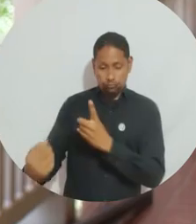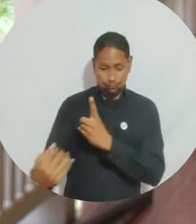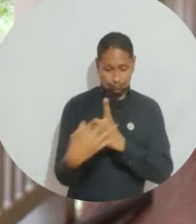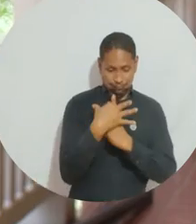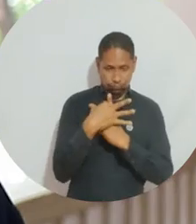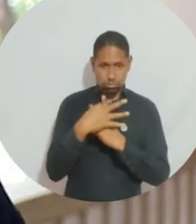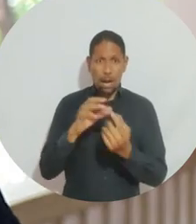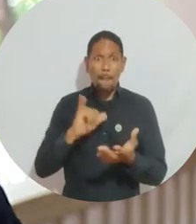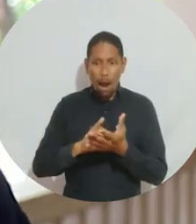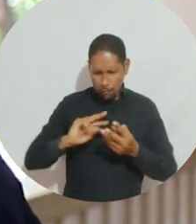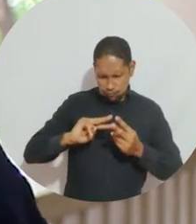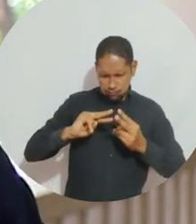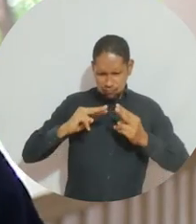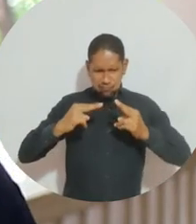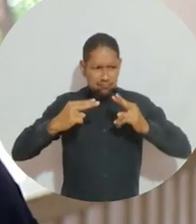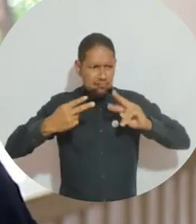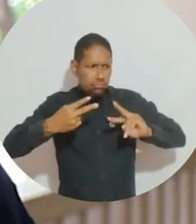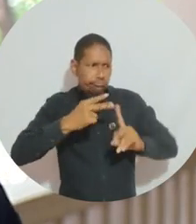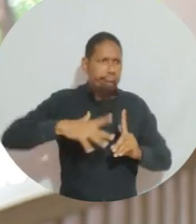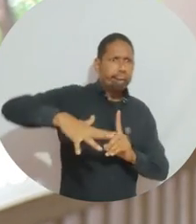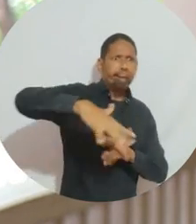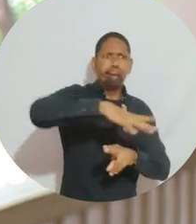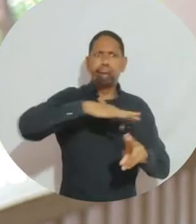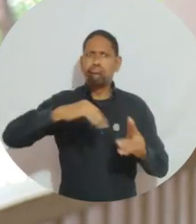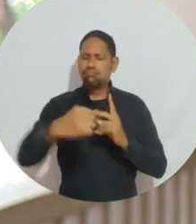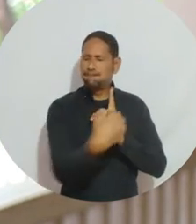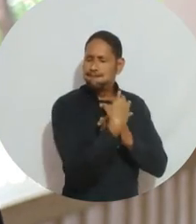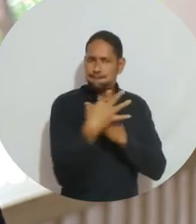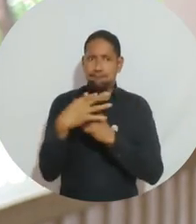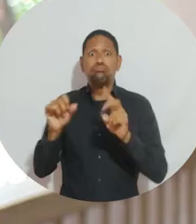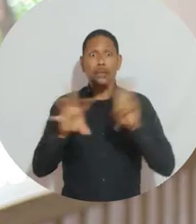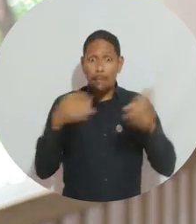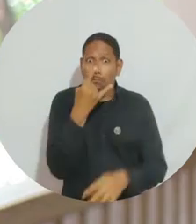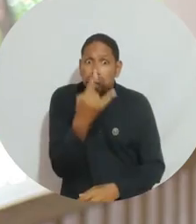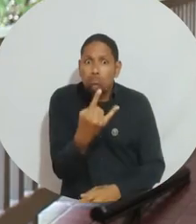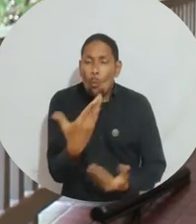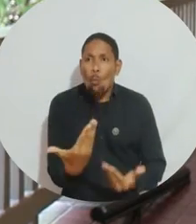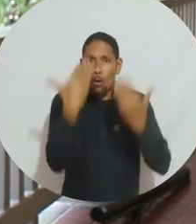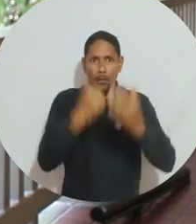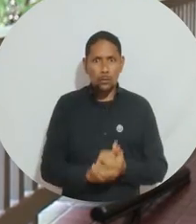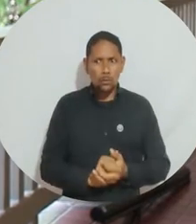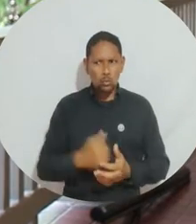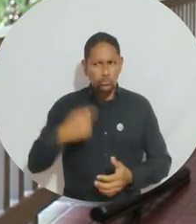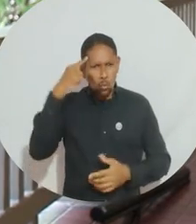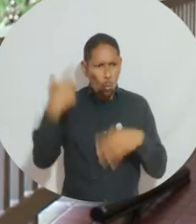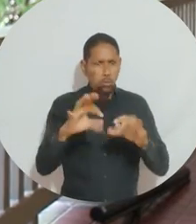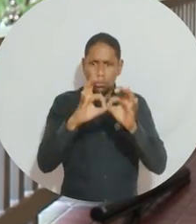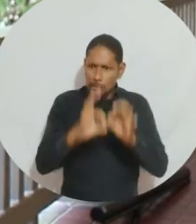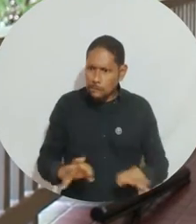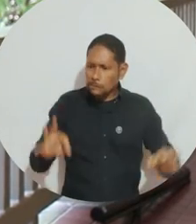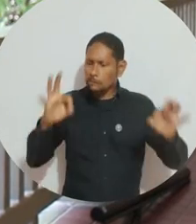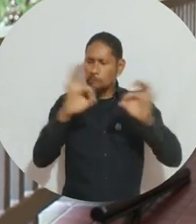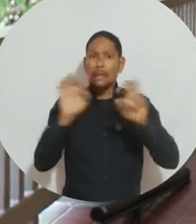afectar nuestra salud, de cómo los genes interactúan en nuestro ambiente, todo eso es un tema muy interesante. Como estudiante del área de la salud me parece